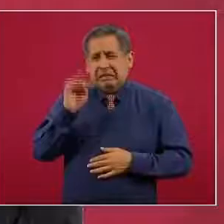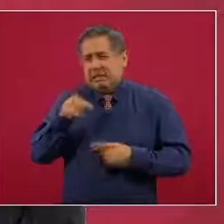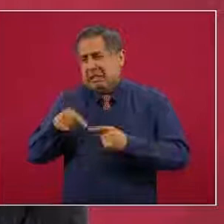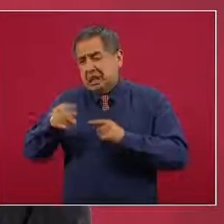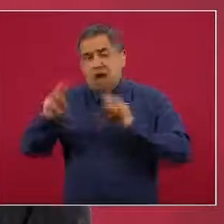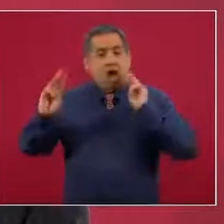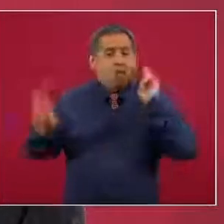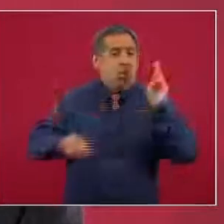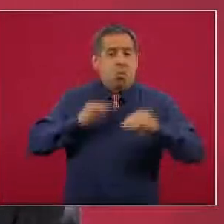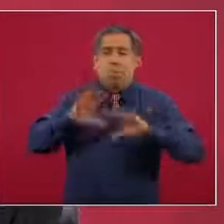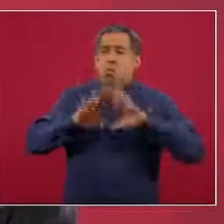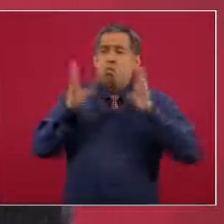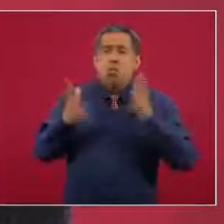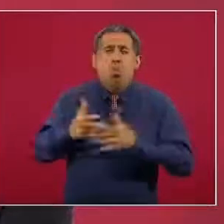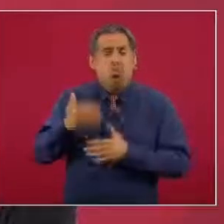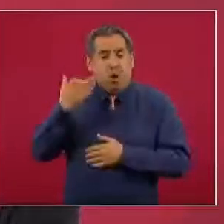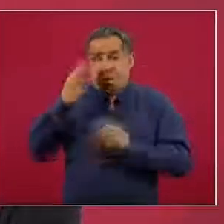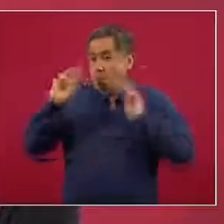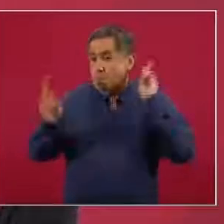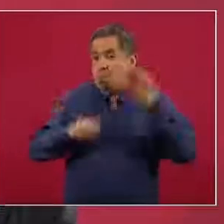el mundo entero